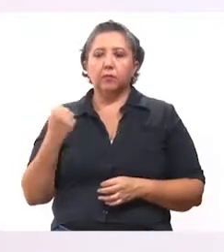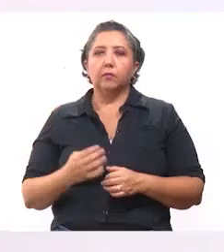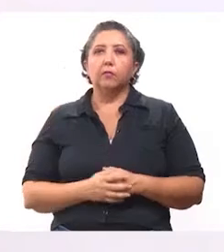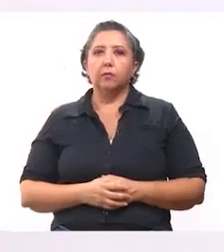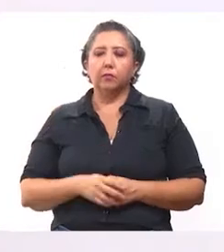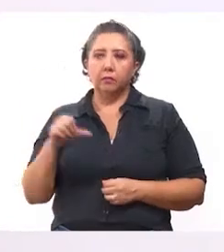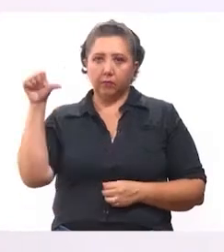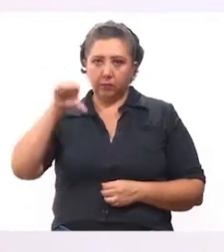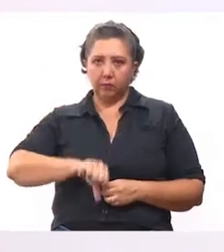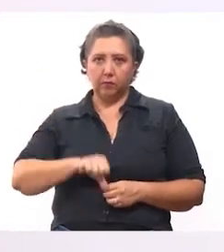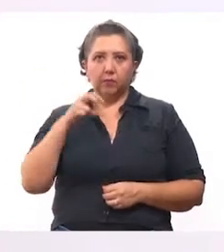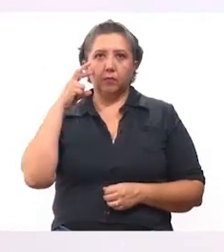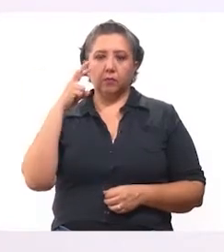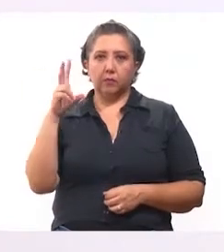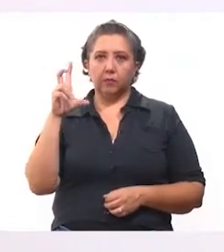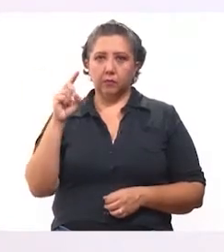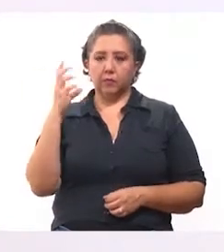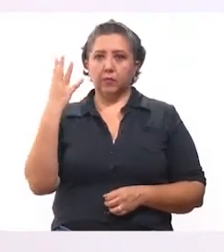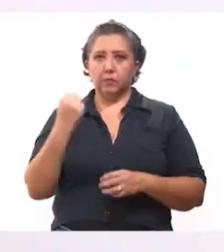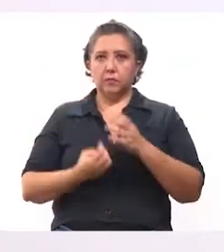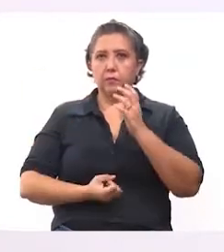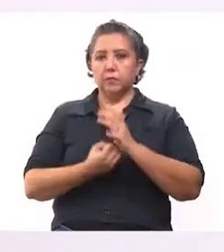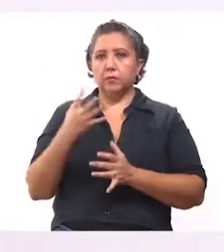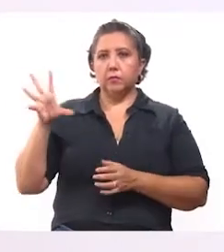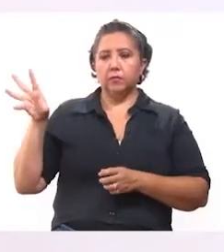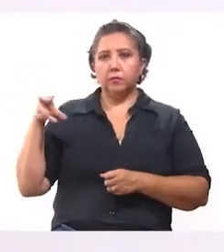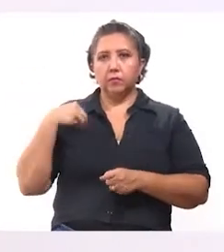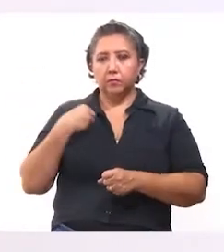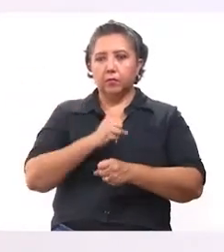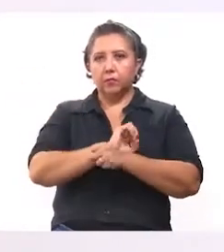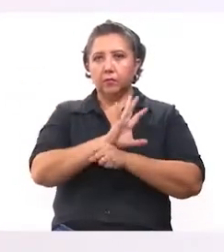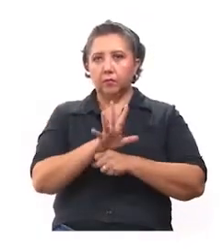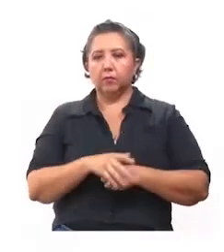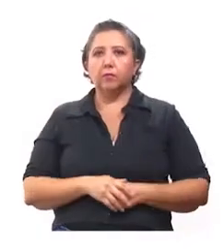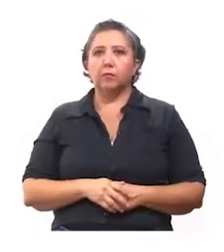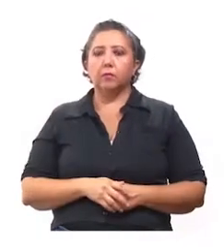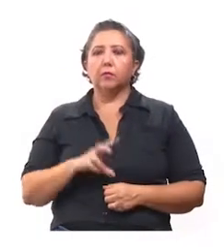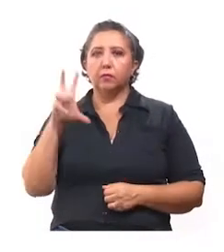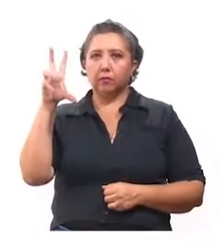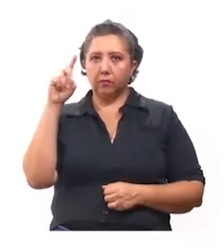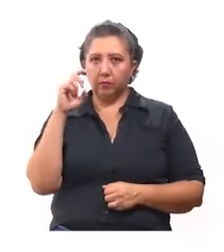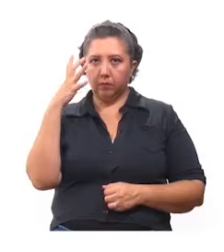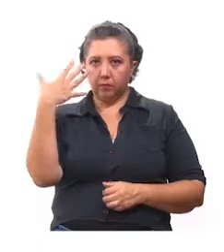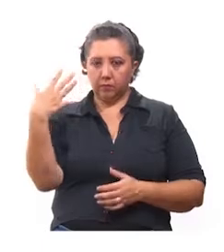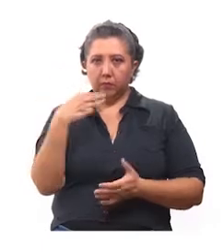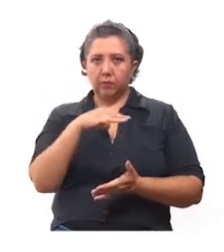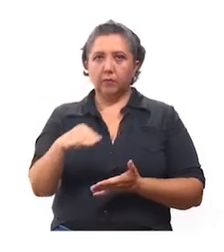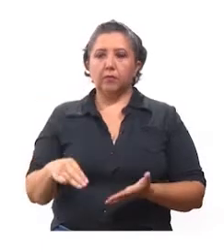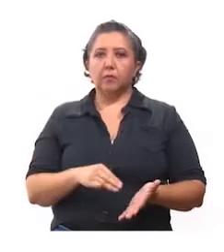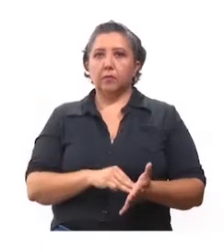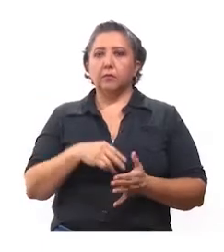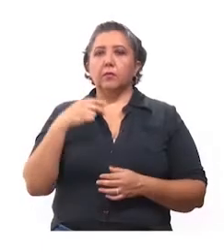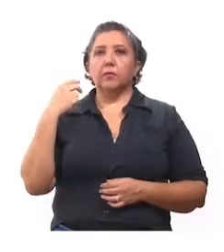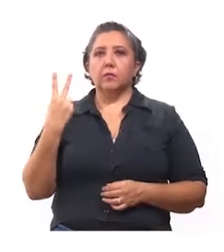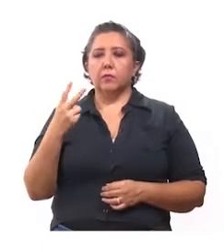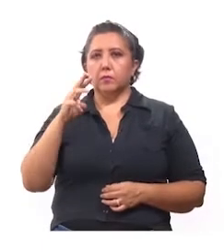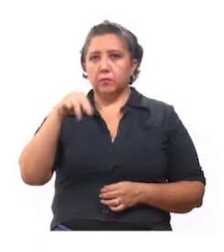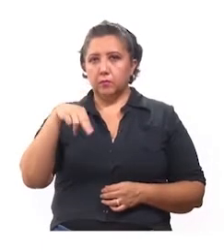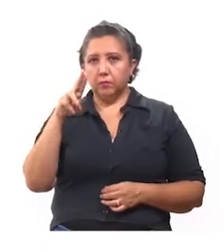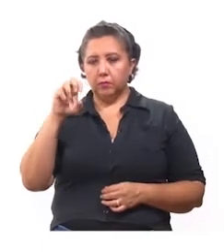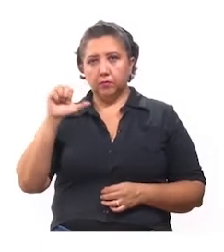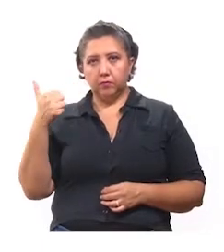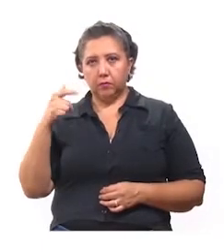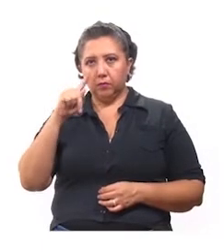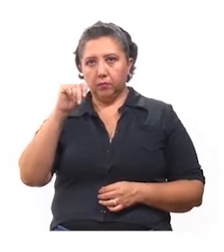76.699. Hoy se detectaron 39 nuevos contagios de coronavirus, 35 en Mérida, 12 en Muna, 1